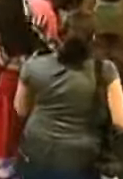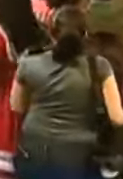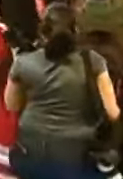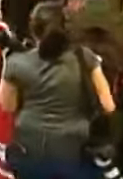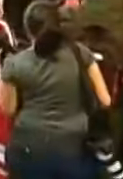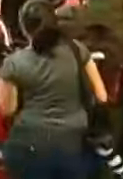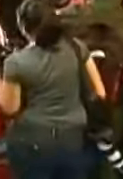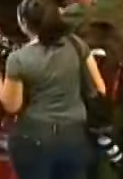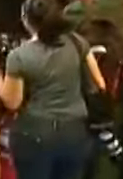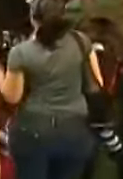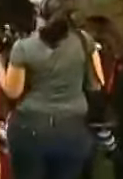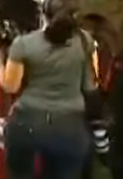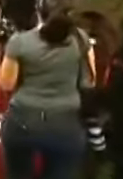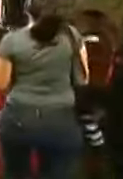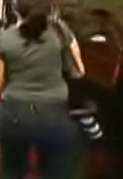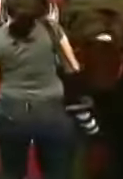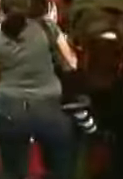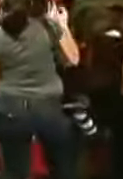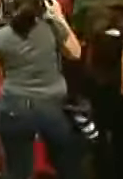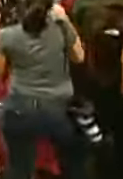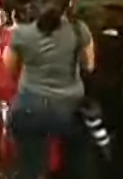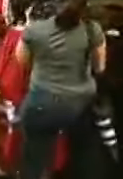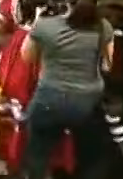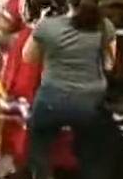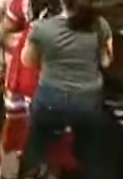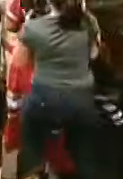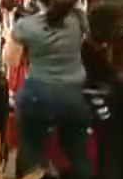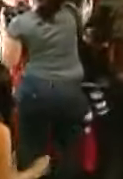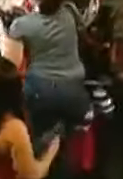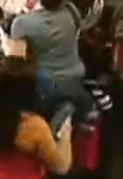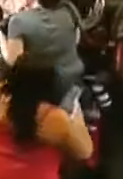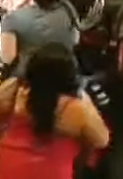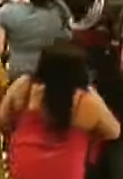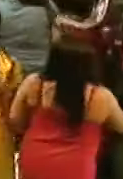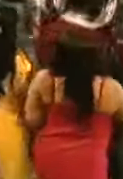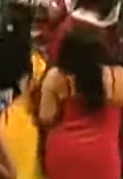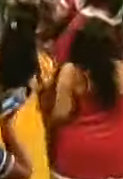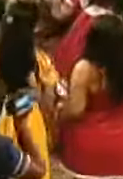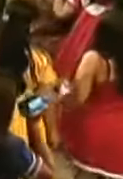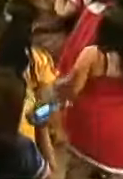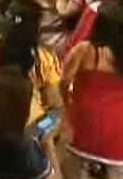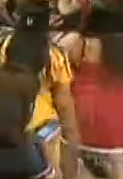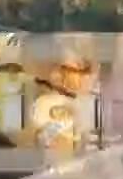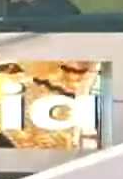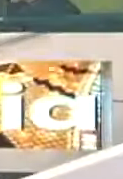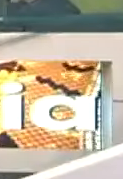autodeterminación de los pueblos. Con esta información vamos a despedir esta transmisión.